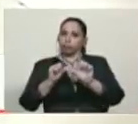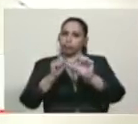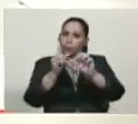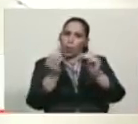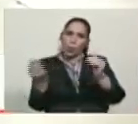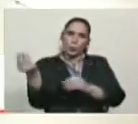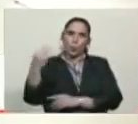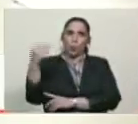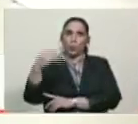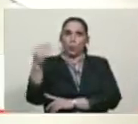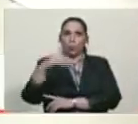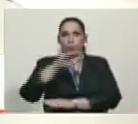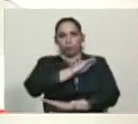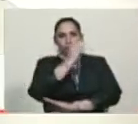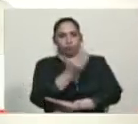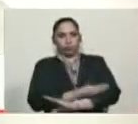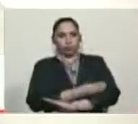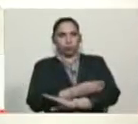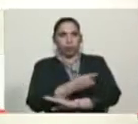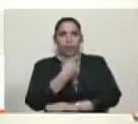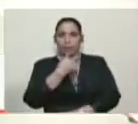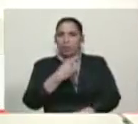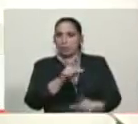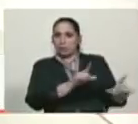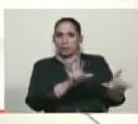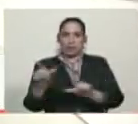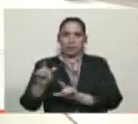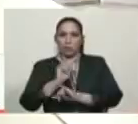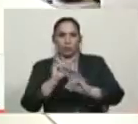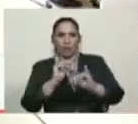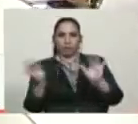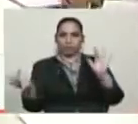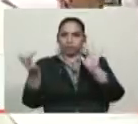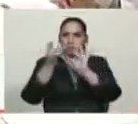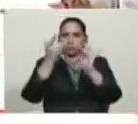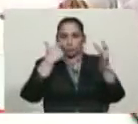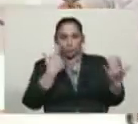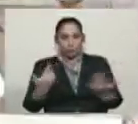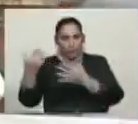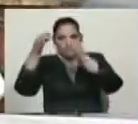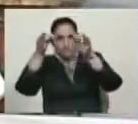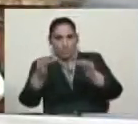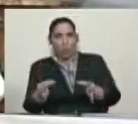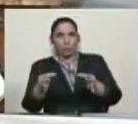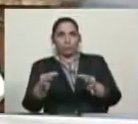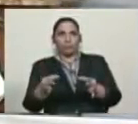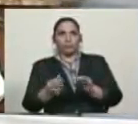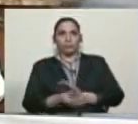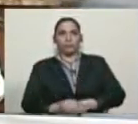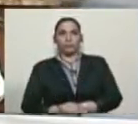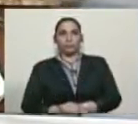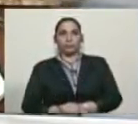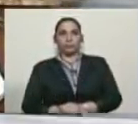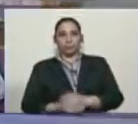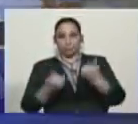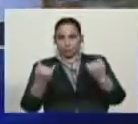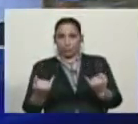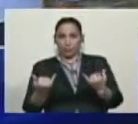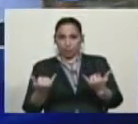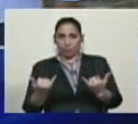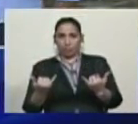y fortaleciendo me dicen que ya está listo el pase precisamente para recibir fíjense ustedes vayan anotando y